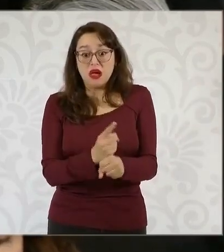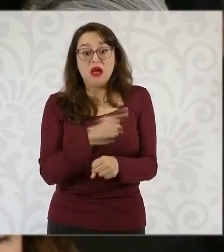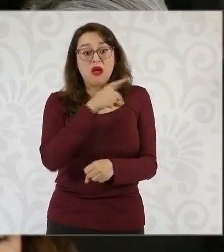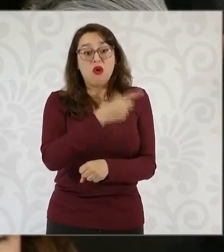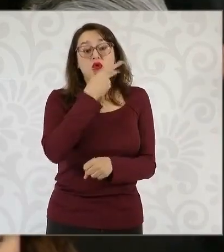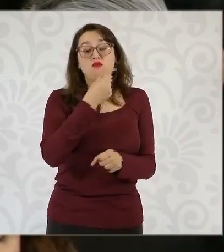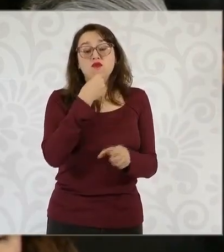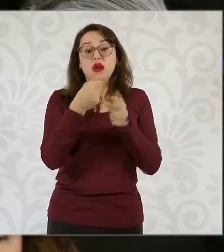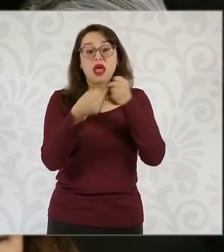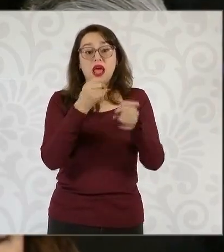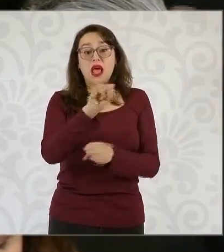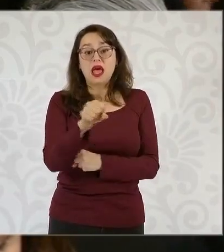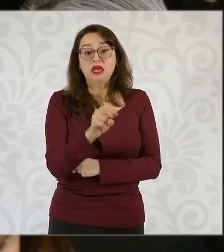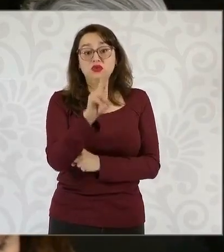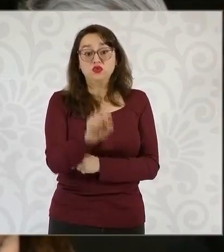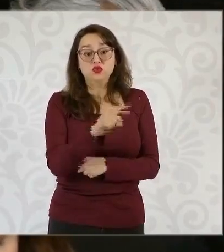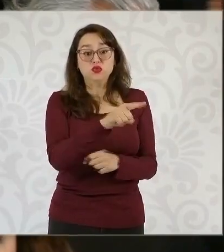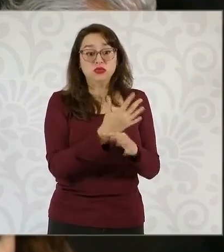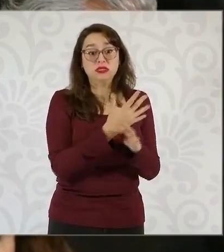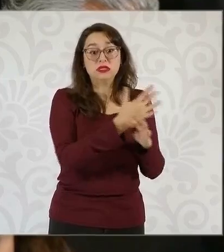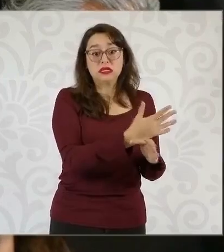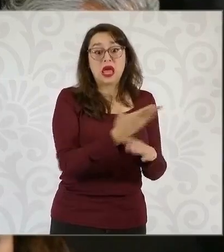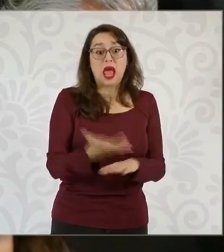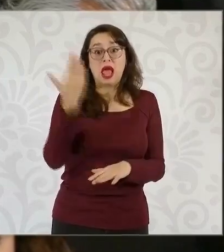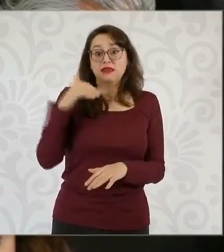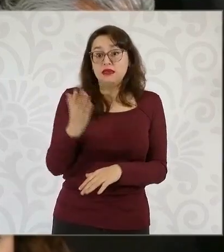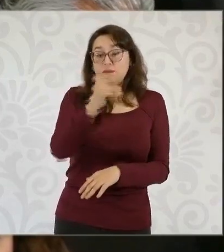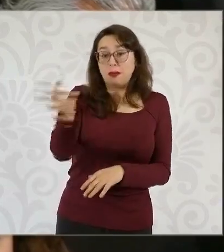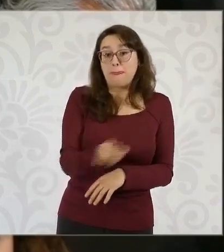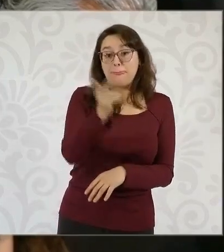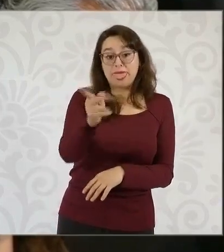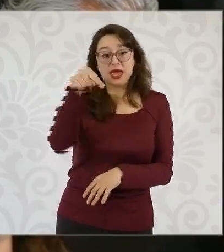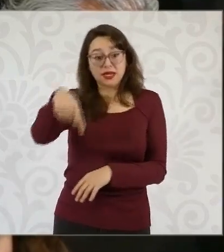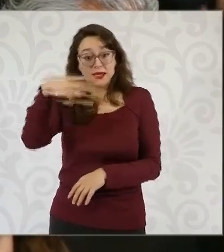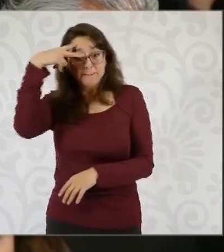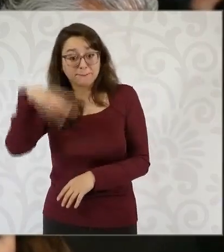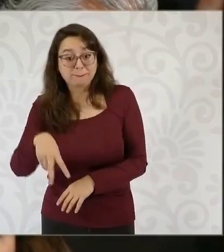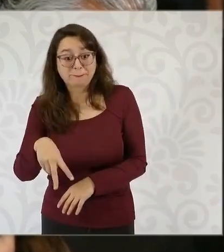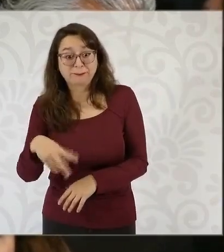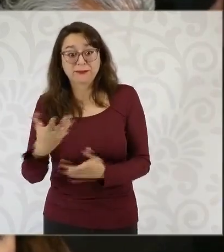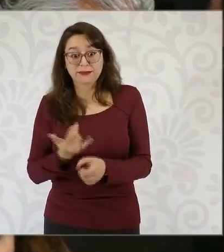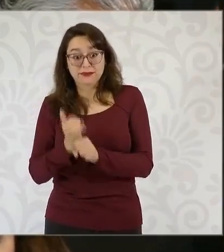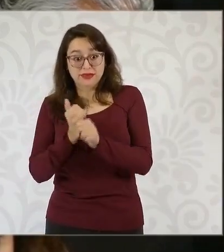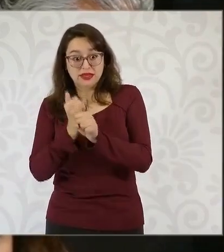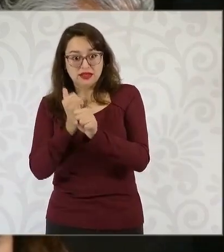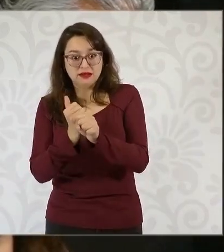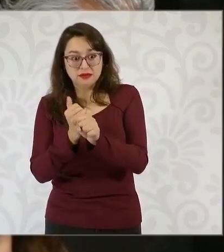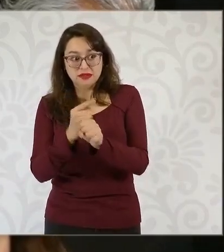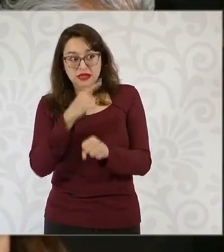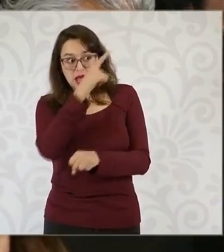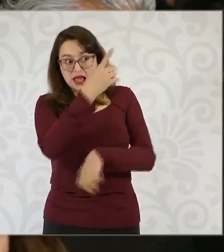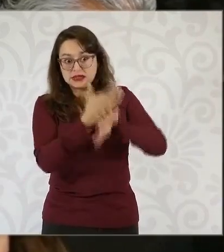compañero Jesús que a usted le había preguntado si en efecto en México sabían que había una investigación por parte del